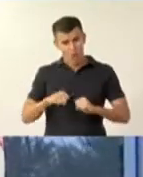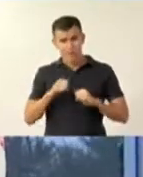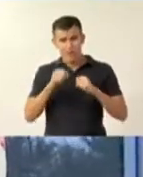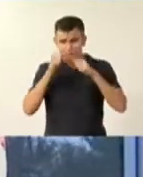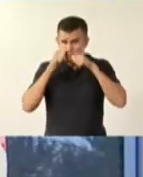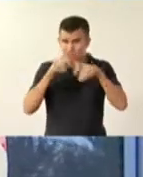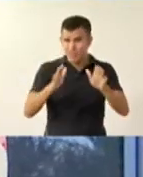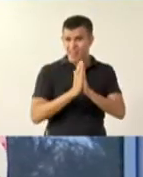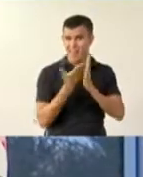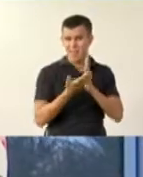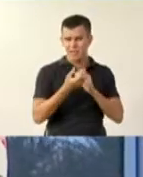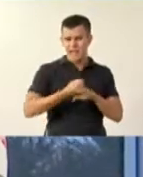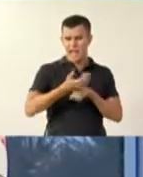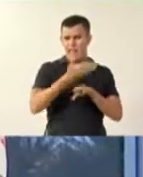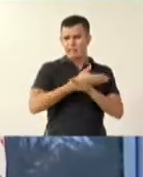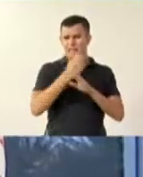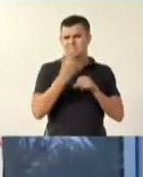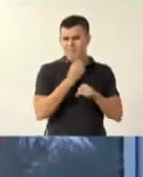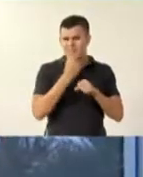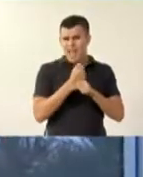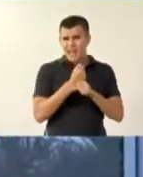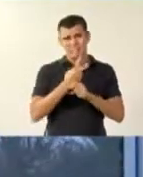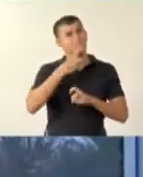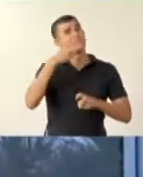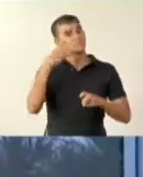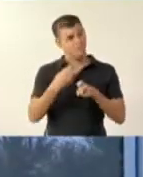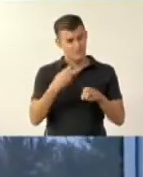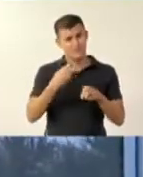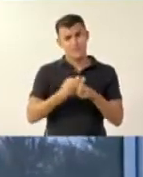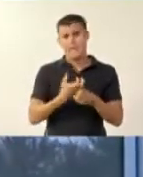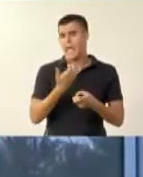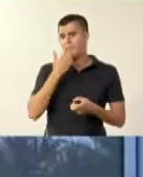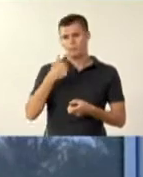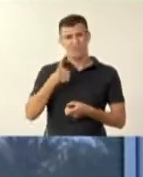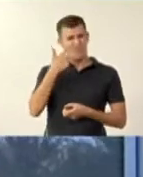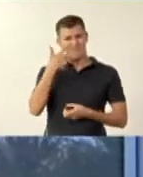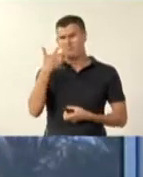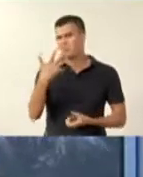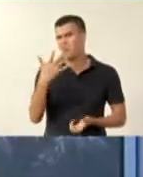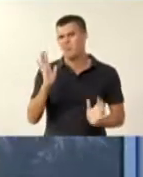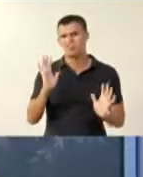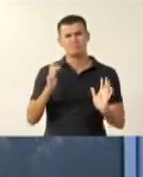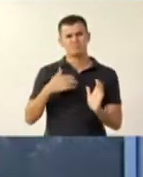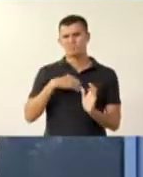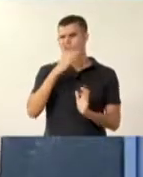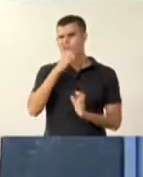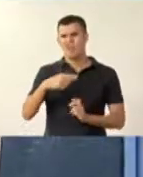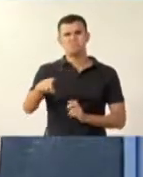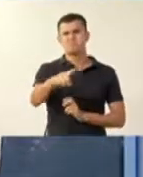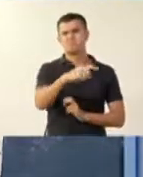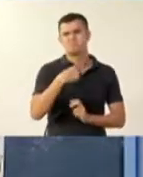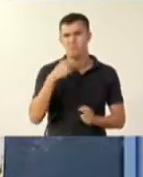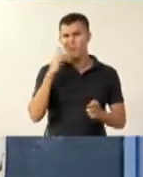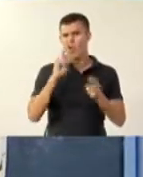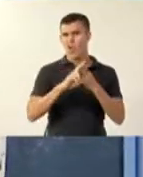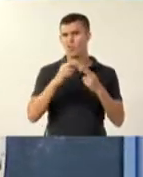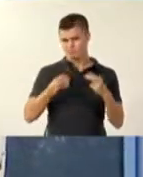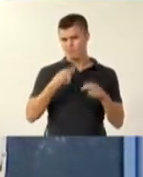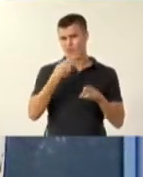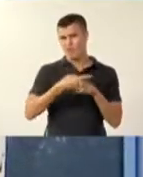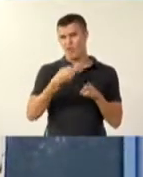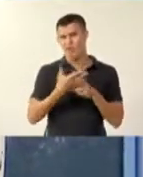para publicar un libro es muy difícil, porque si no eres una persona reconocida, si no eres un escritor que ya